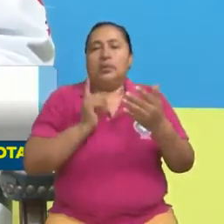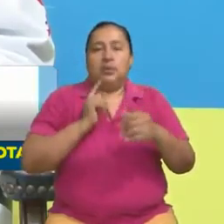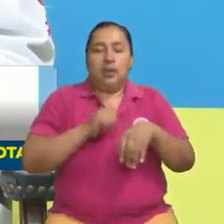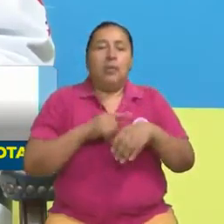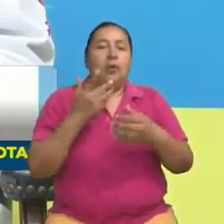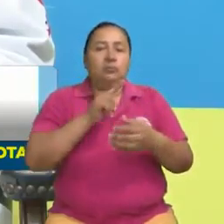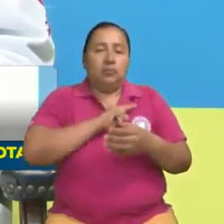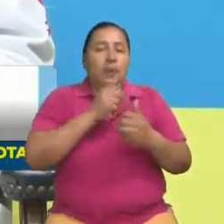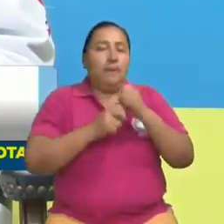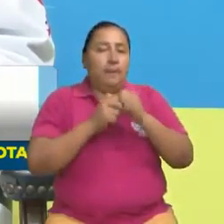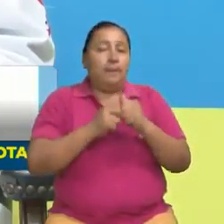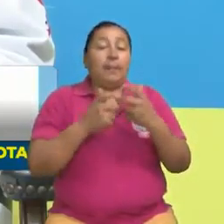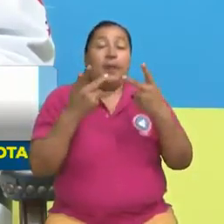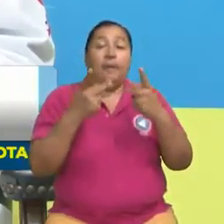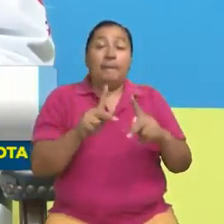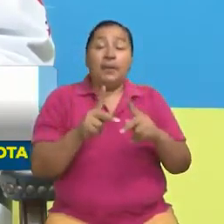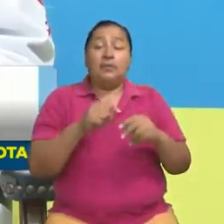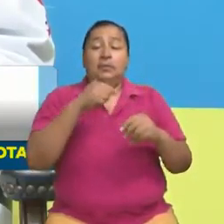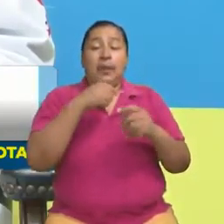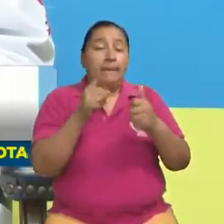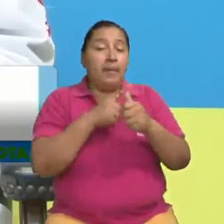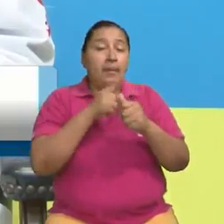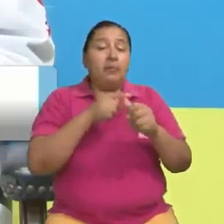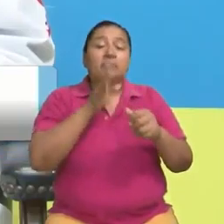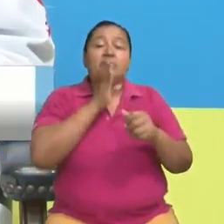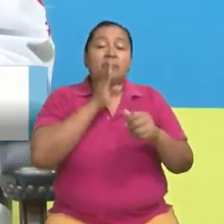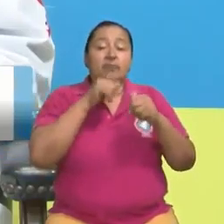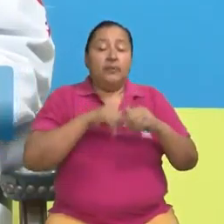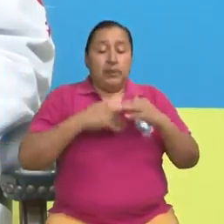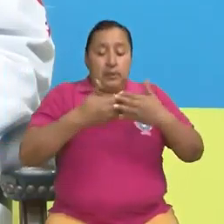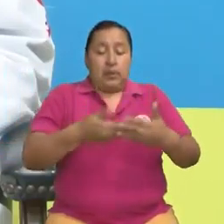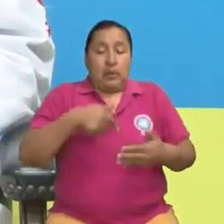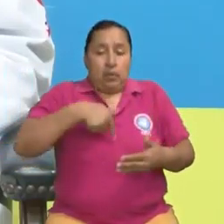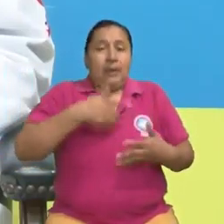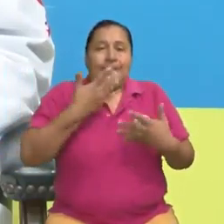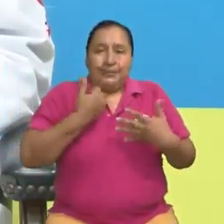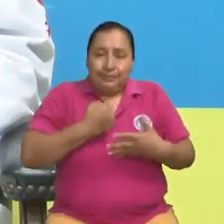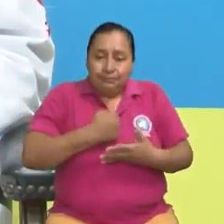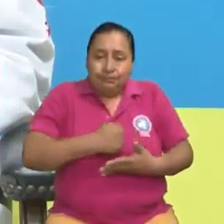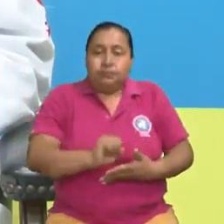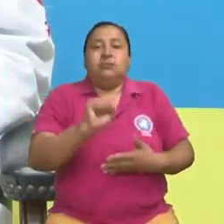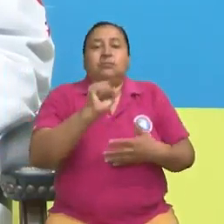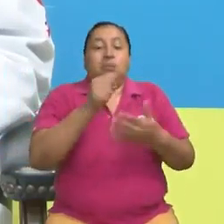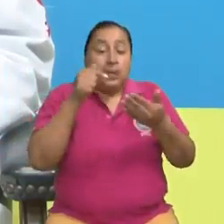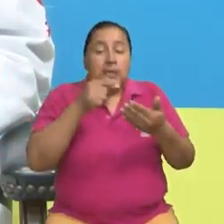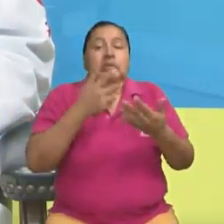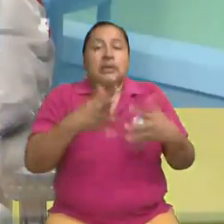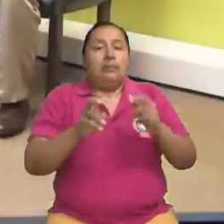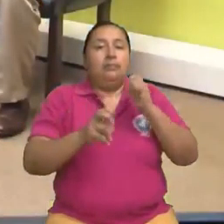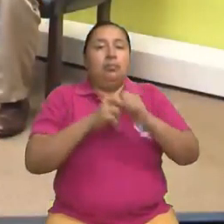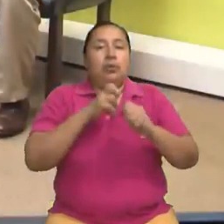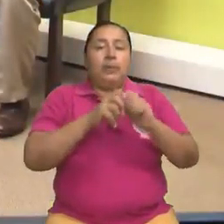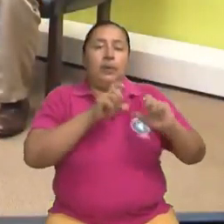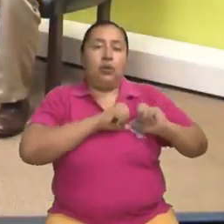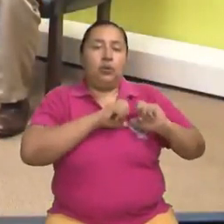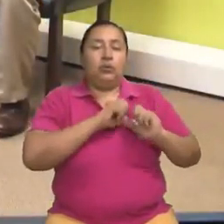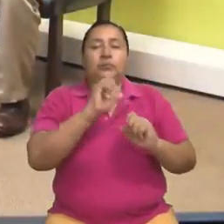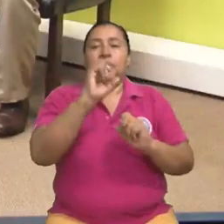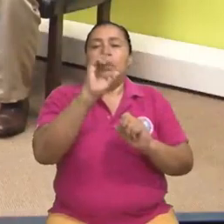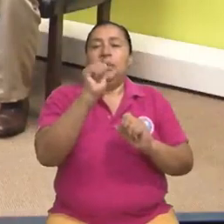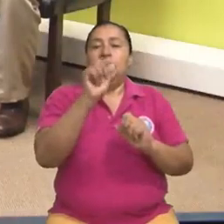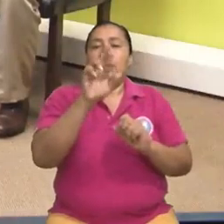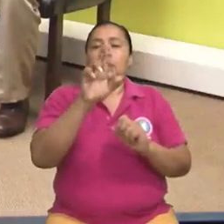daño. Ya. Pero las cardiopatías congénitas son las con las que el niño ya viene. Ya nace. Esta cardiopatía